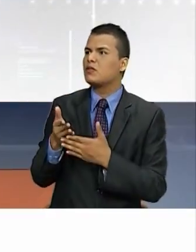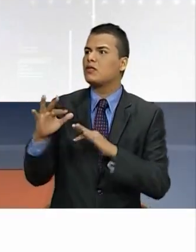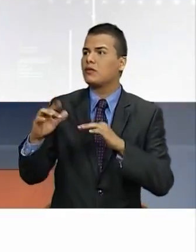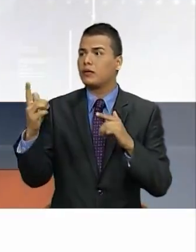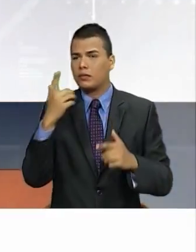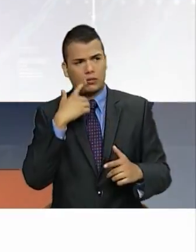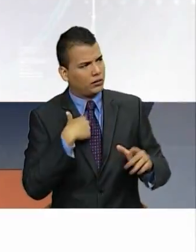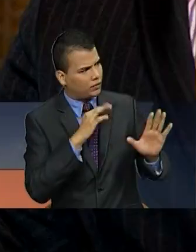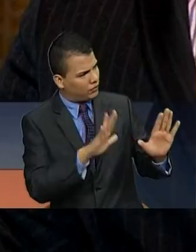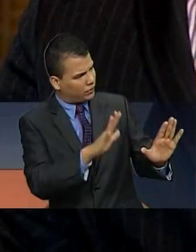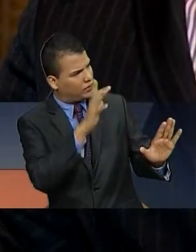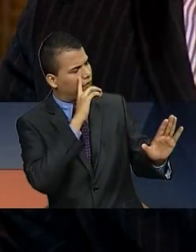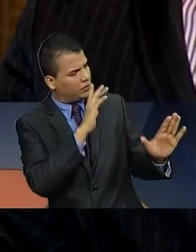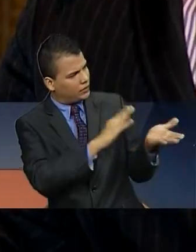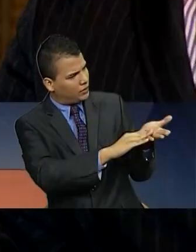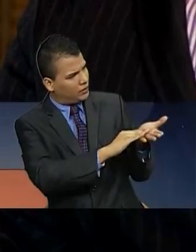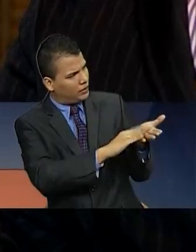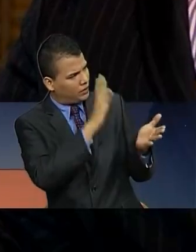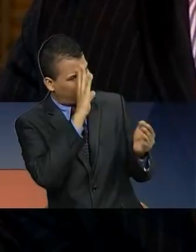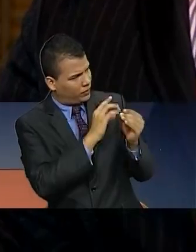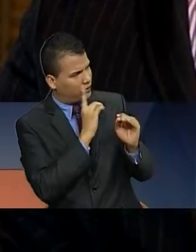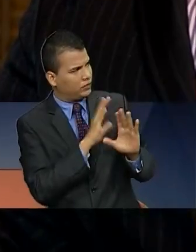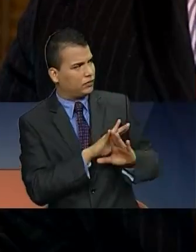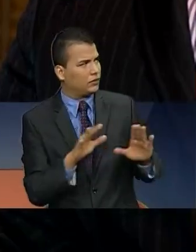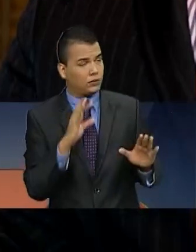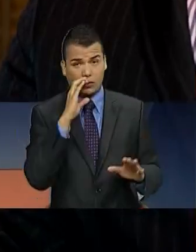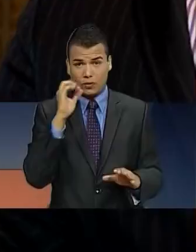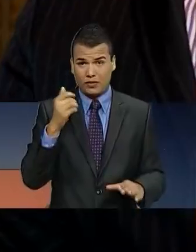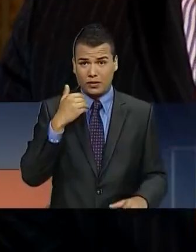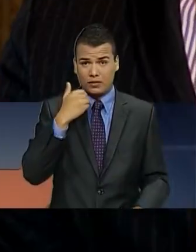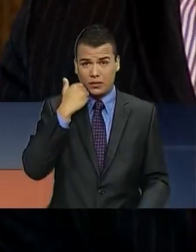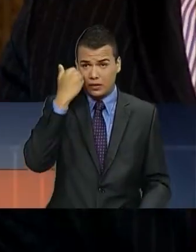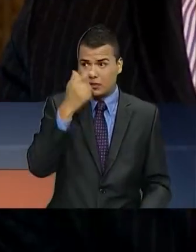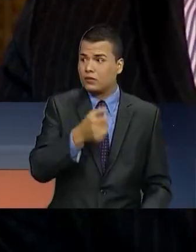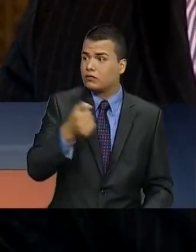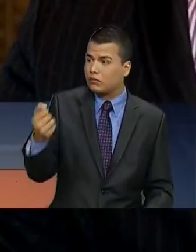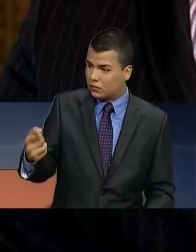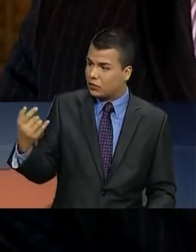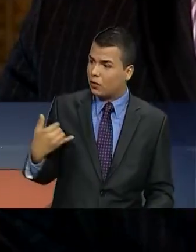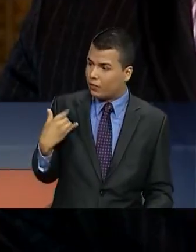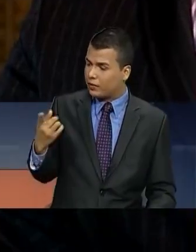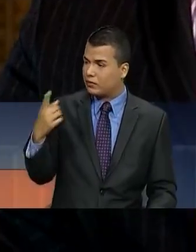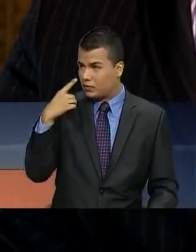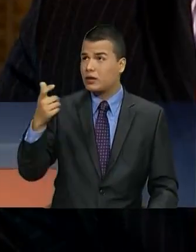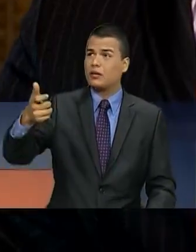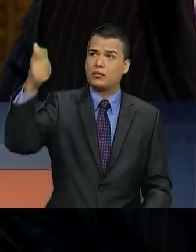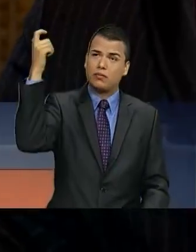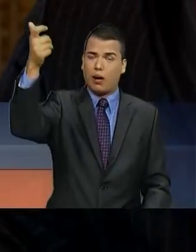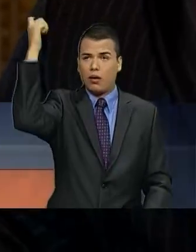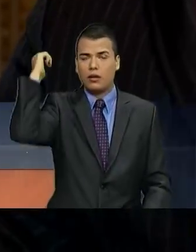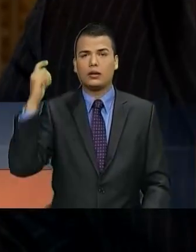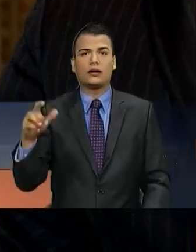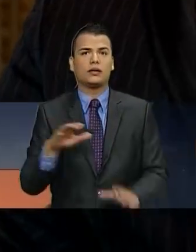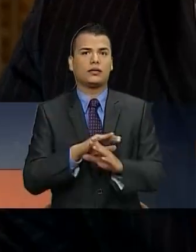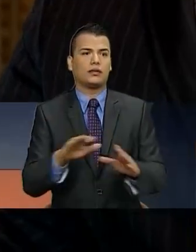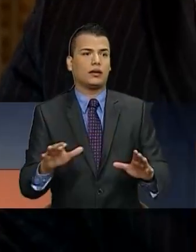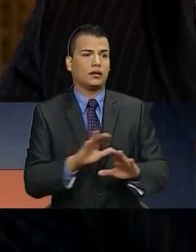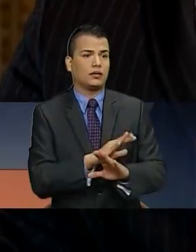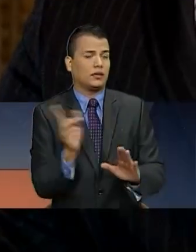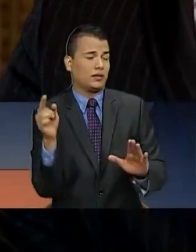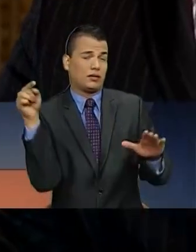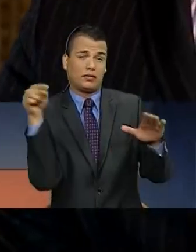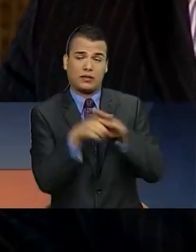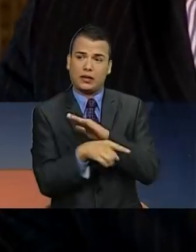por tratar de conciliar y llegar a un acuerdo, el muchacho mayor de edad le pasó el arma al menor de edad y le disparó a mi papá. Ya agarraron